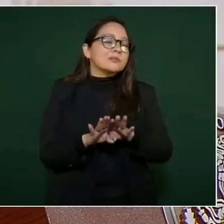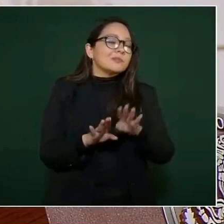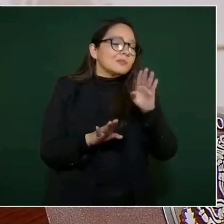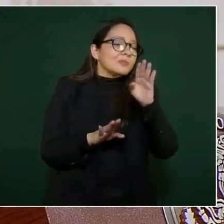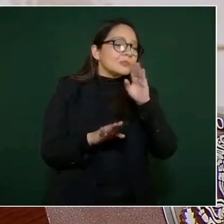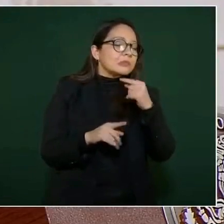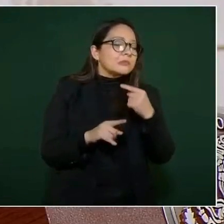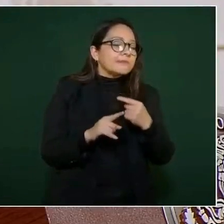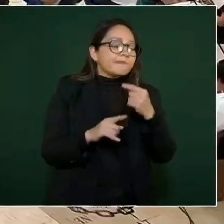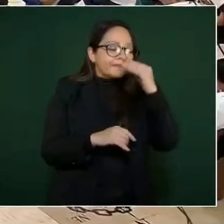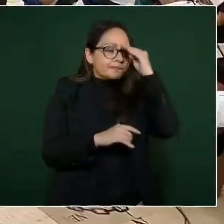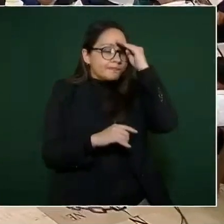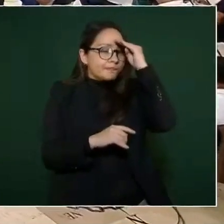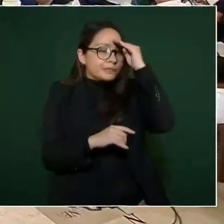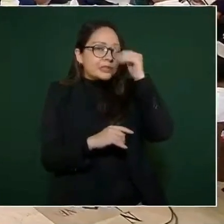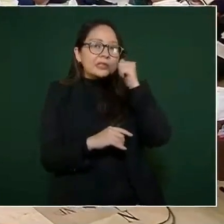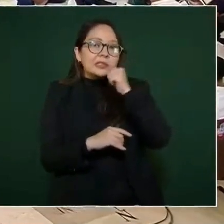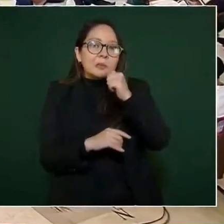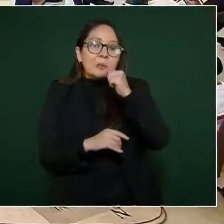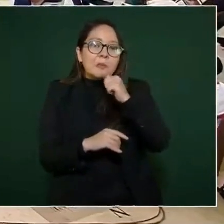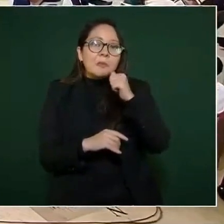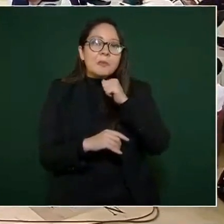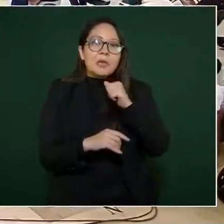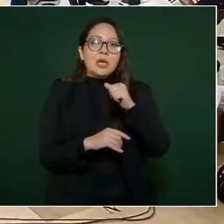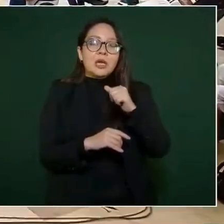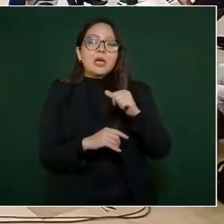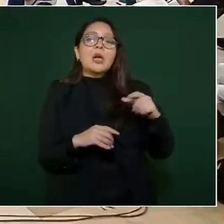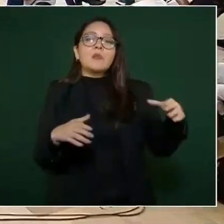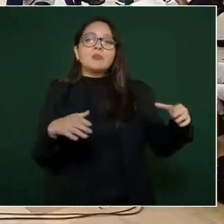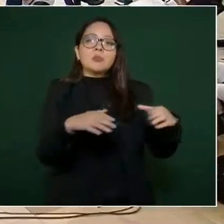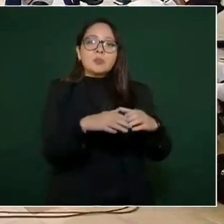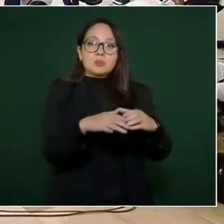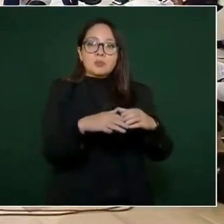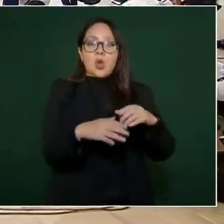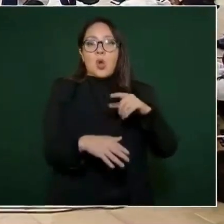o se pensaba, porque siempre salían de gobernación,